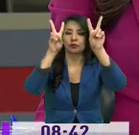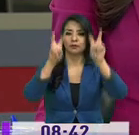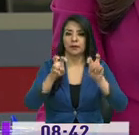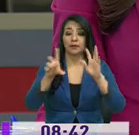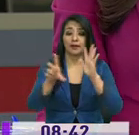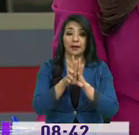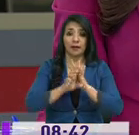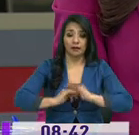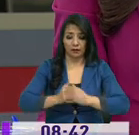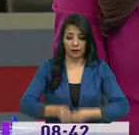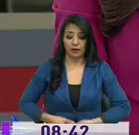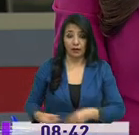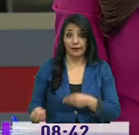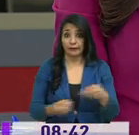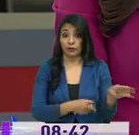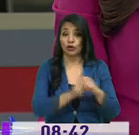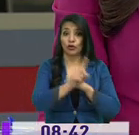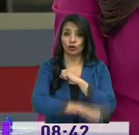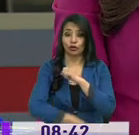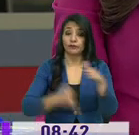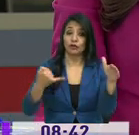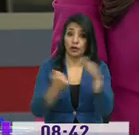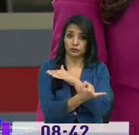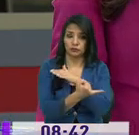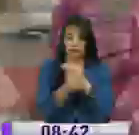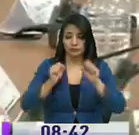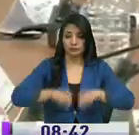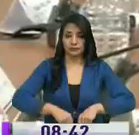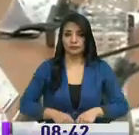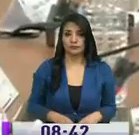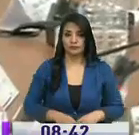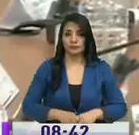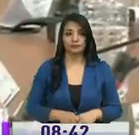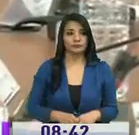de la despenalización del aborto en casos de violación.